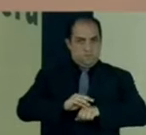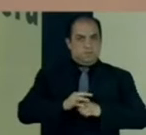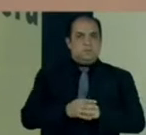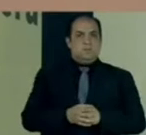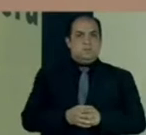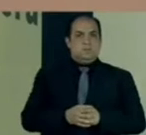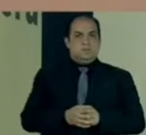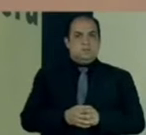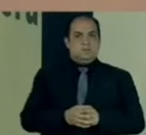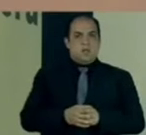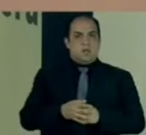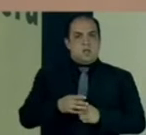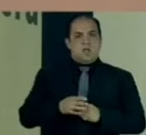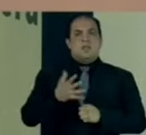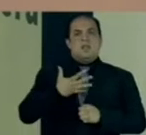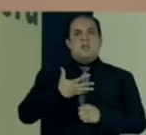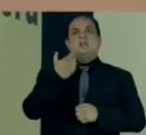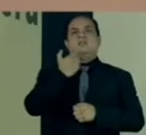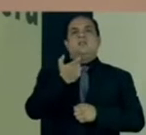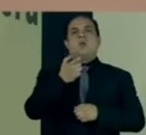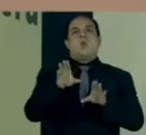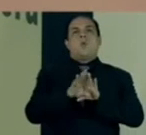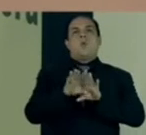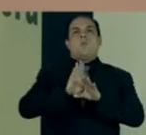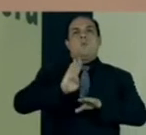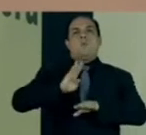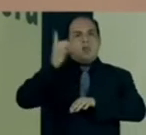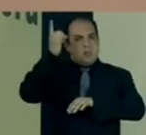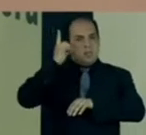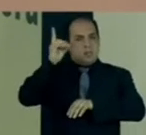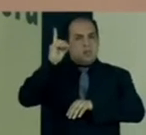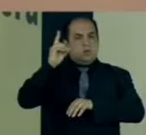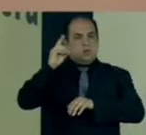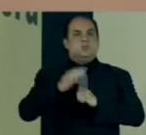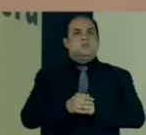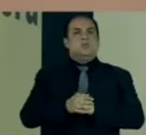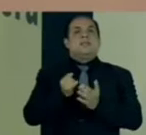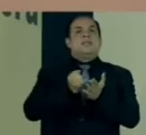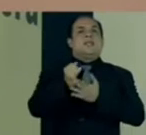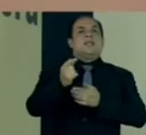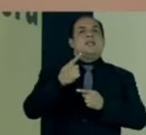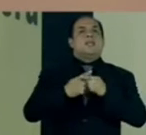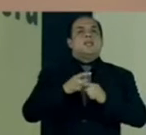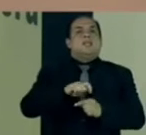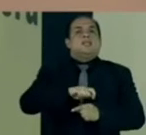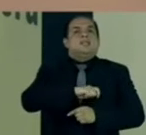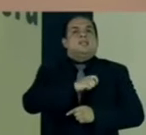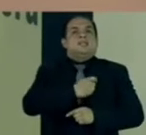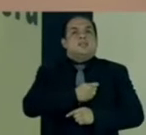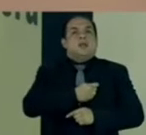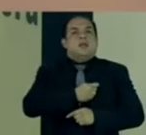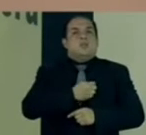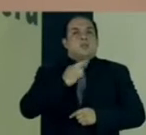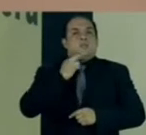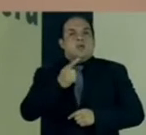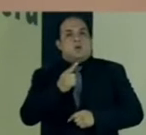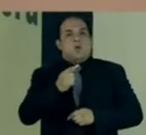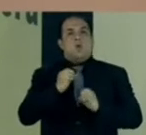que sea el dios dinero en la lógica neoliberal el que determine quién sana, quién se cura y quién